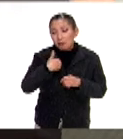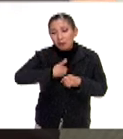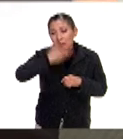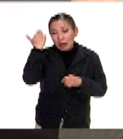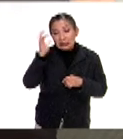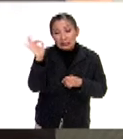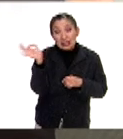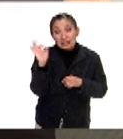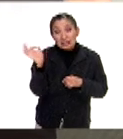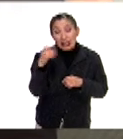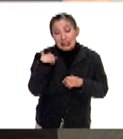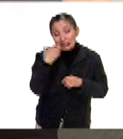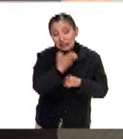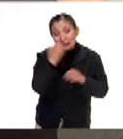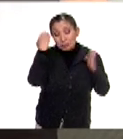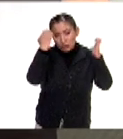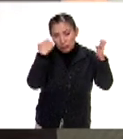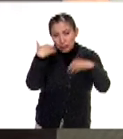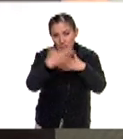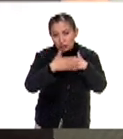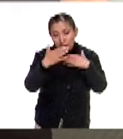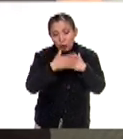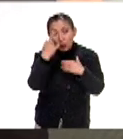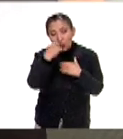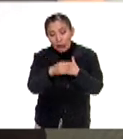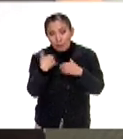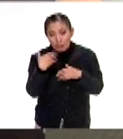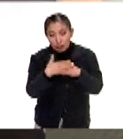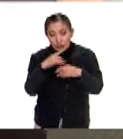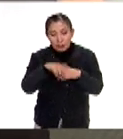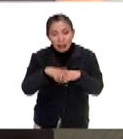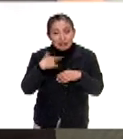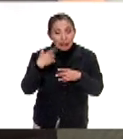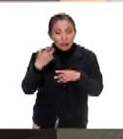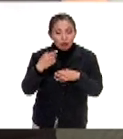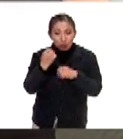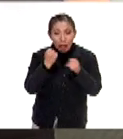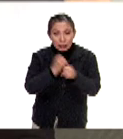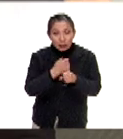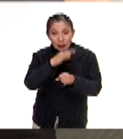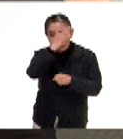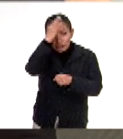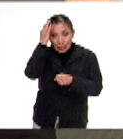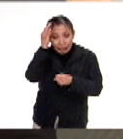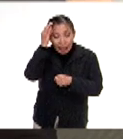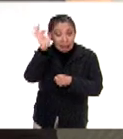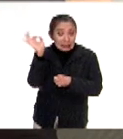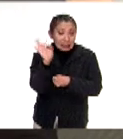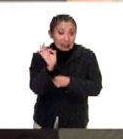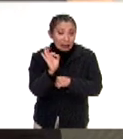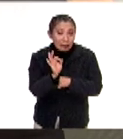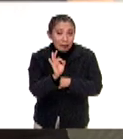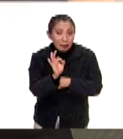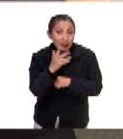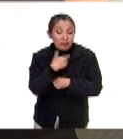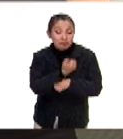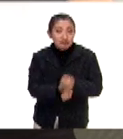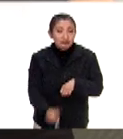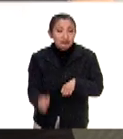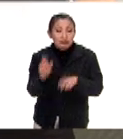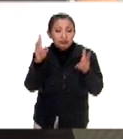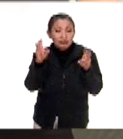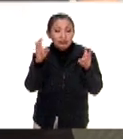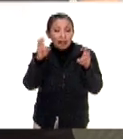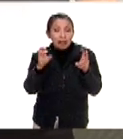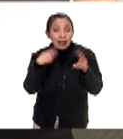A lo mejor en estas exposiciones que vamos a hacer, una de las que vamos a tener el año que entra en Frida Kahlo es el famoso caso